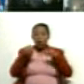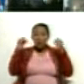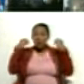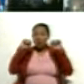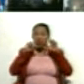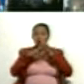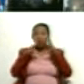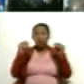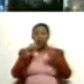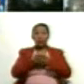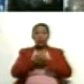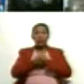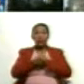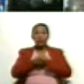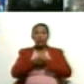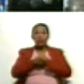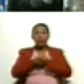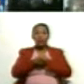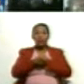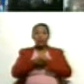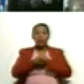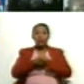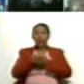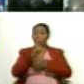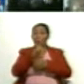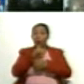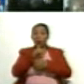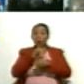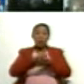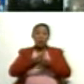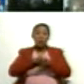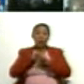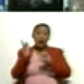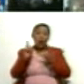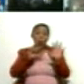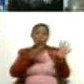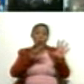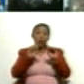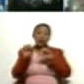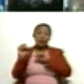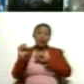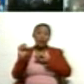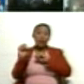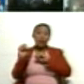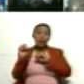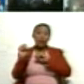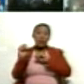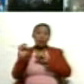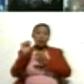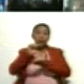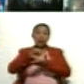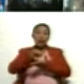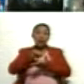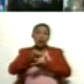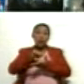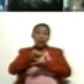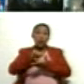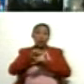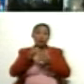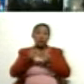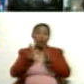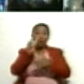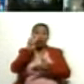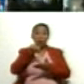todos. No había espacio, pues, porque, bueno, fueron 800 centros y